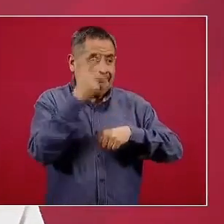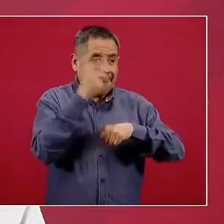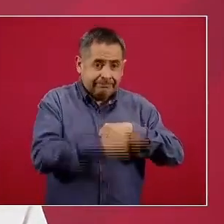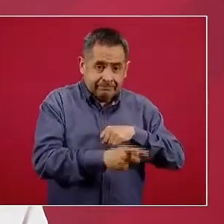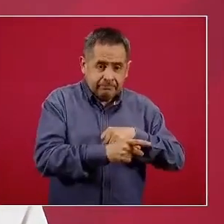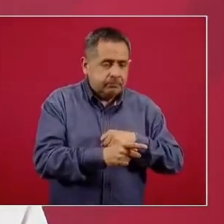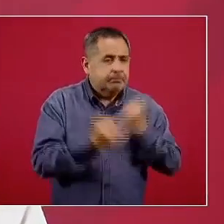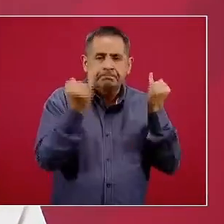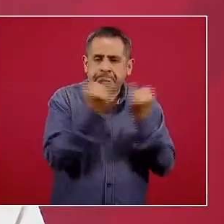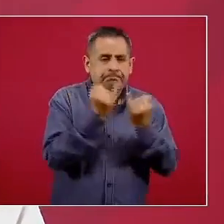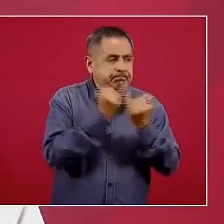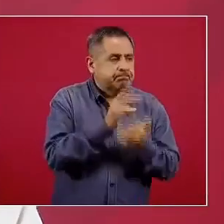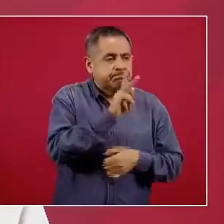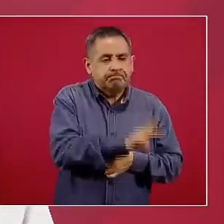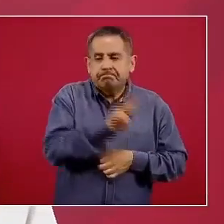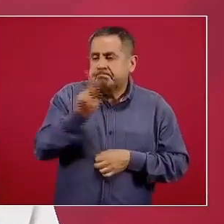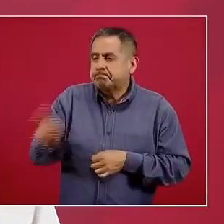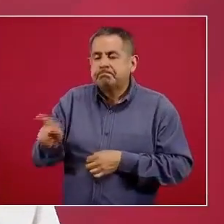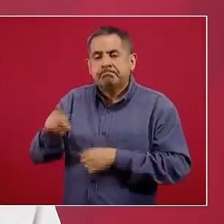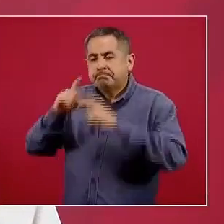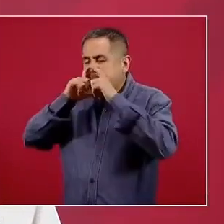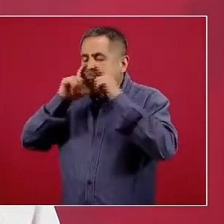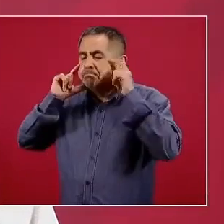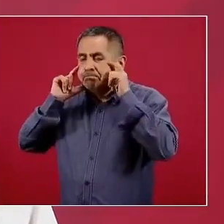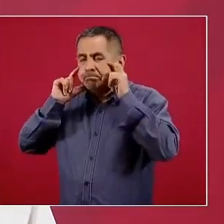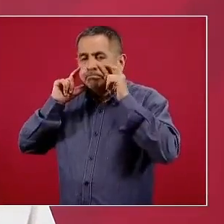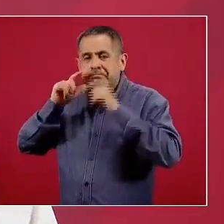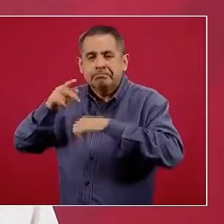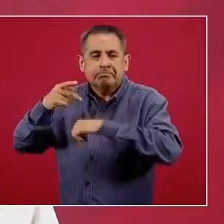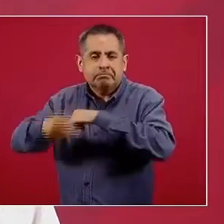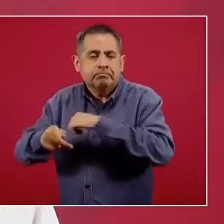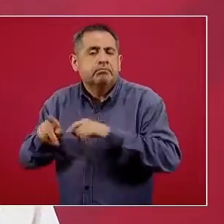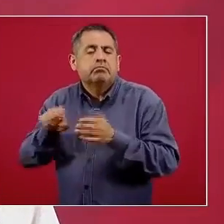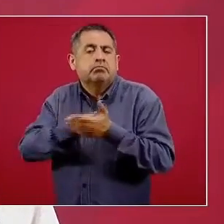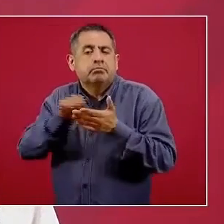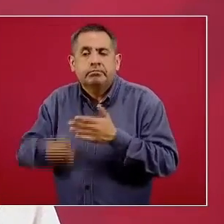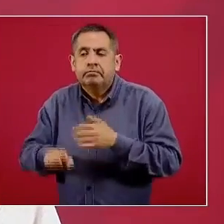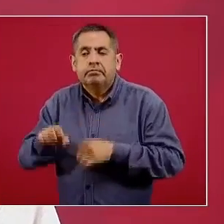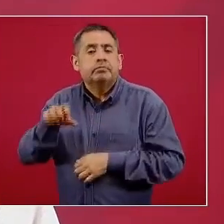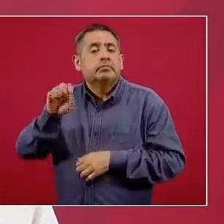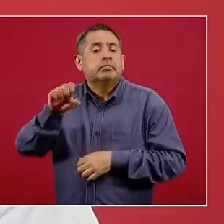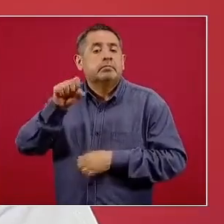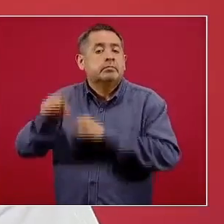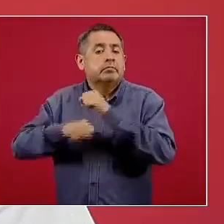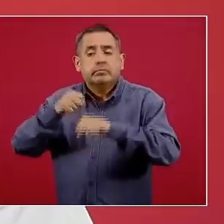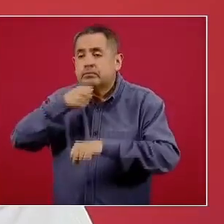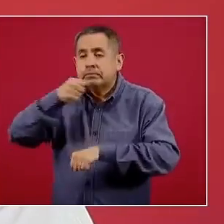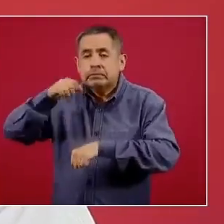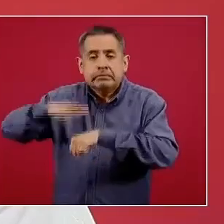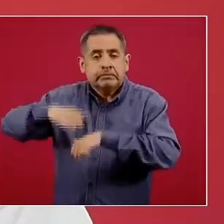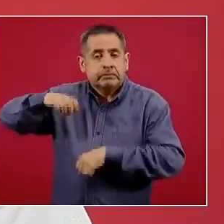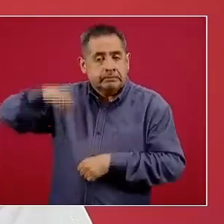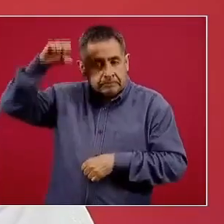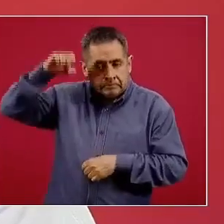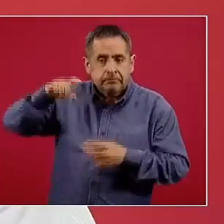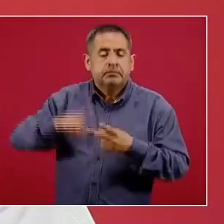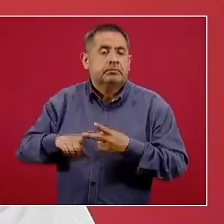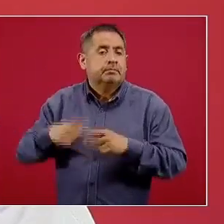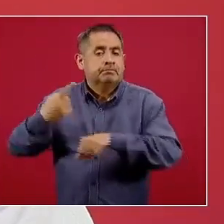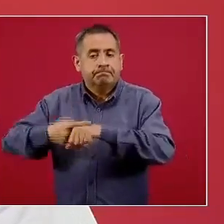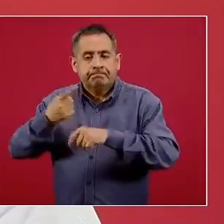hacen más riesgoso a la influenza: edad de 60 o más años, enfermedades